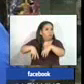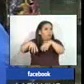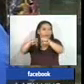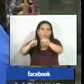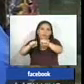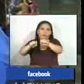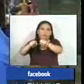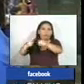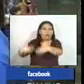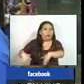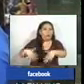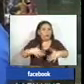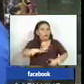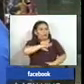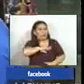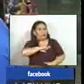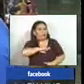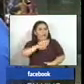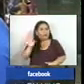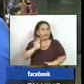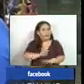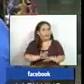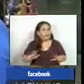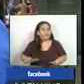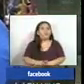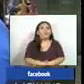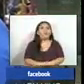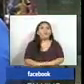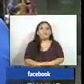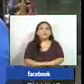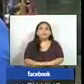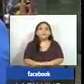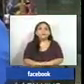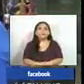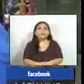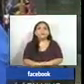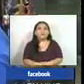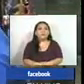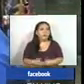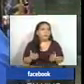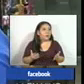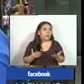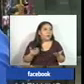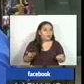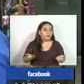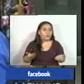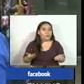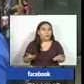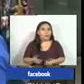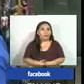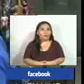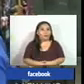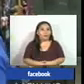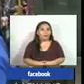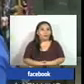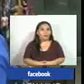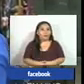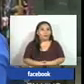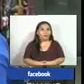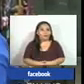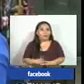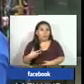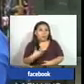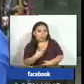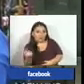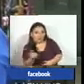acto cívico y por lo general nosotros los